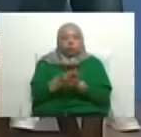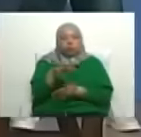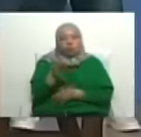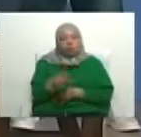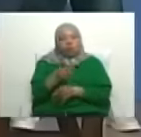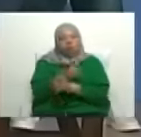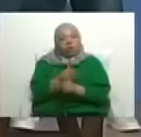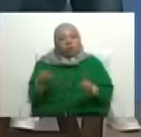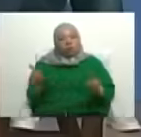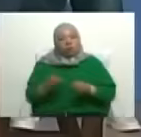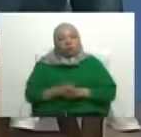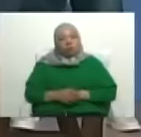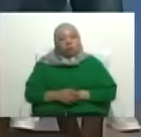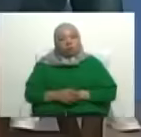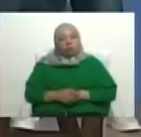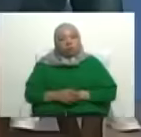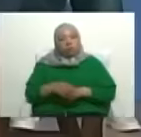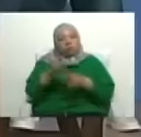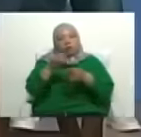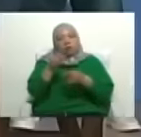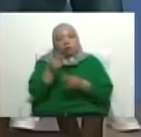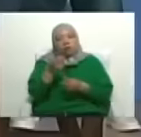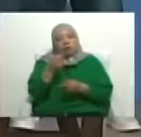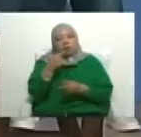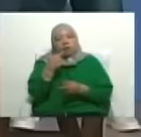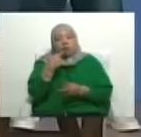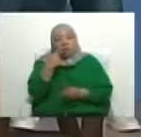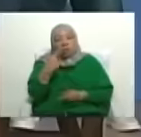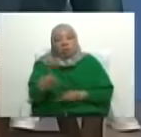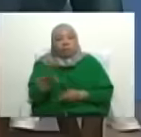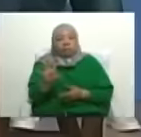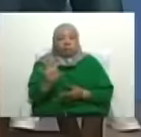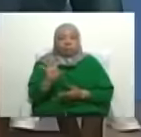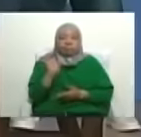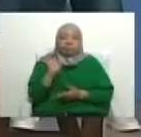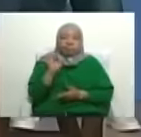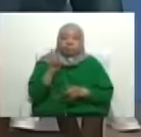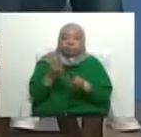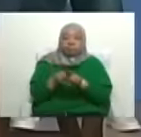Derecho. Típica paja para tapar sus crímenes,